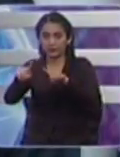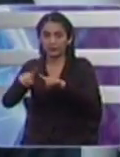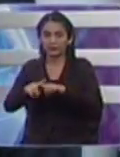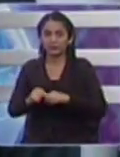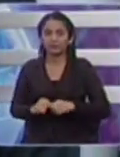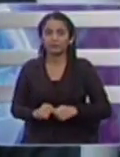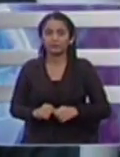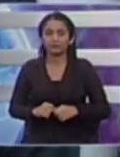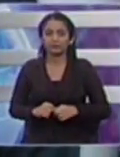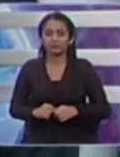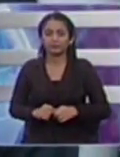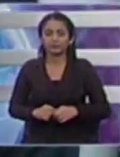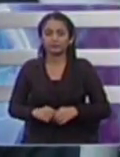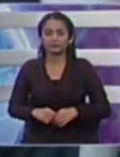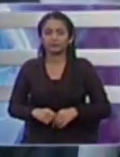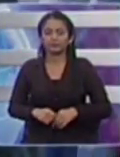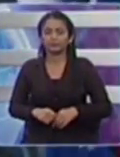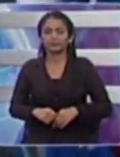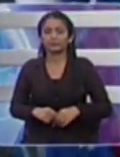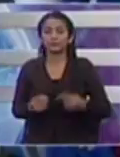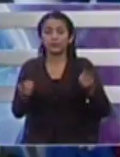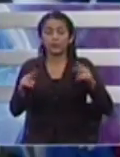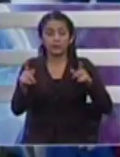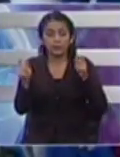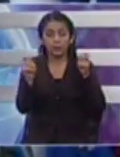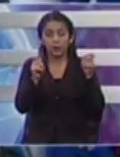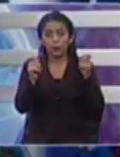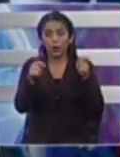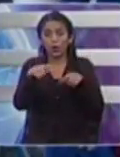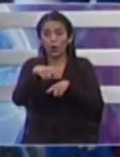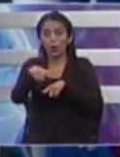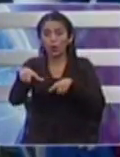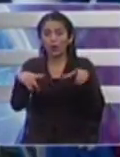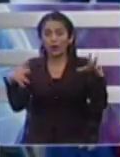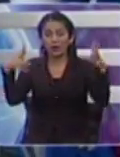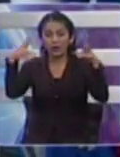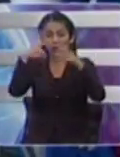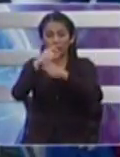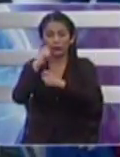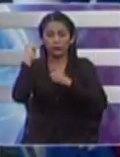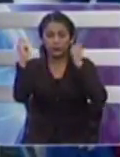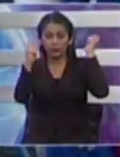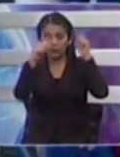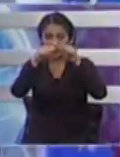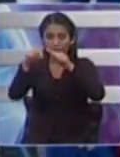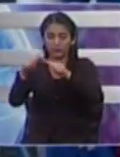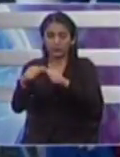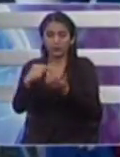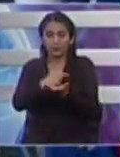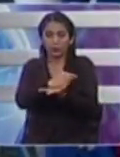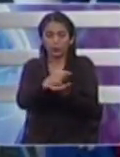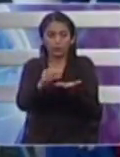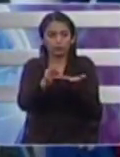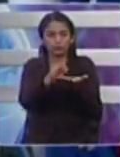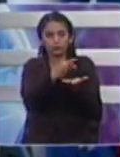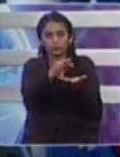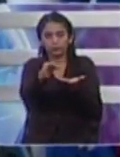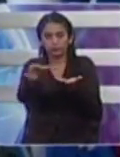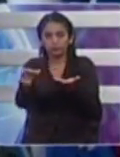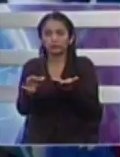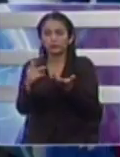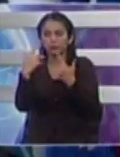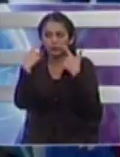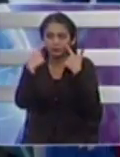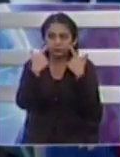el control en centros nocturnos. Para efectos de controlar todos los cantones de la provincia del Guayas, vamos a